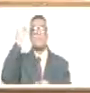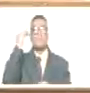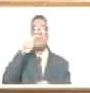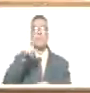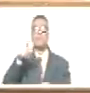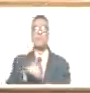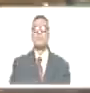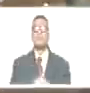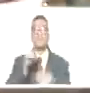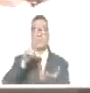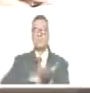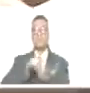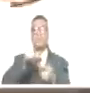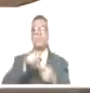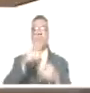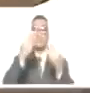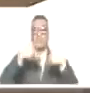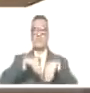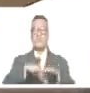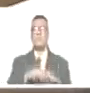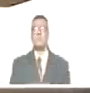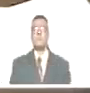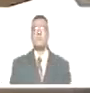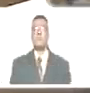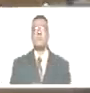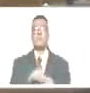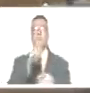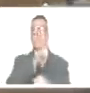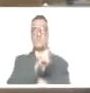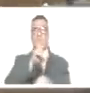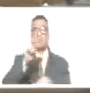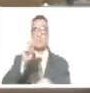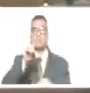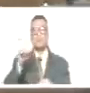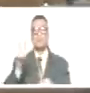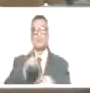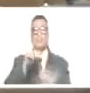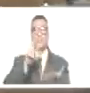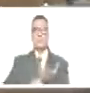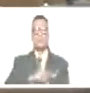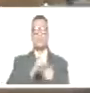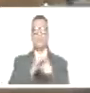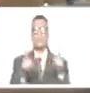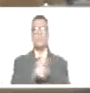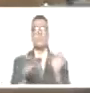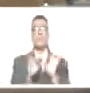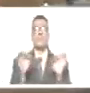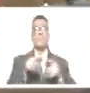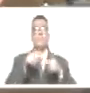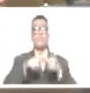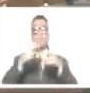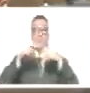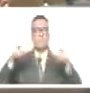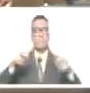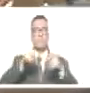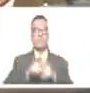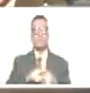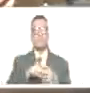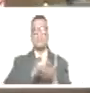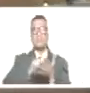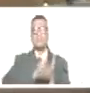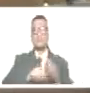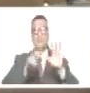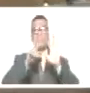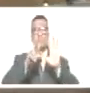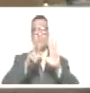Aprobado. Siguiente. Vigésimo segundo, se sugiere aprobar sin modificación la denominación del epígrafe del artículo 7, quedando redactado